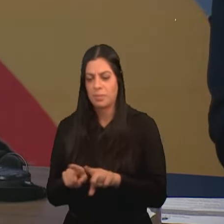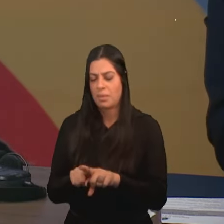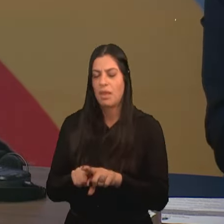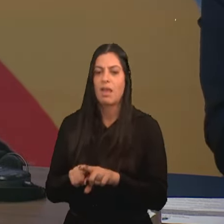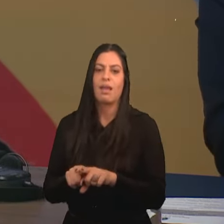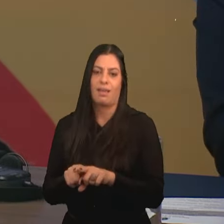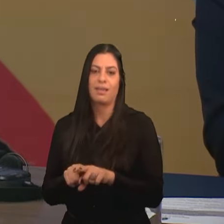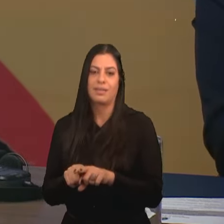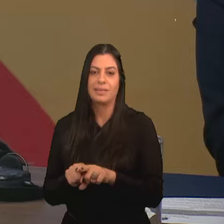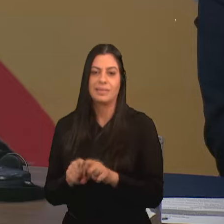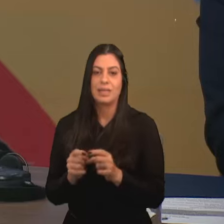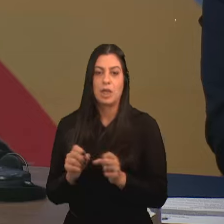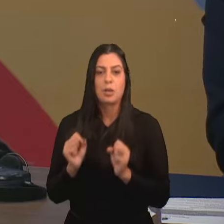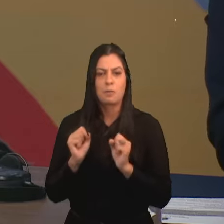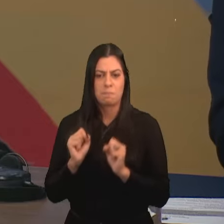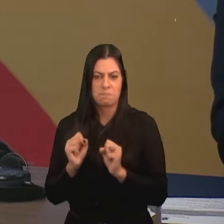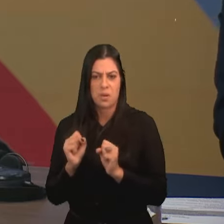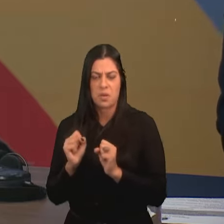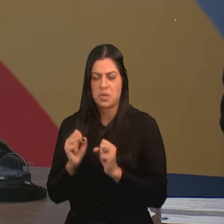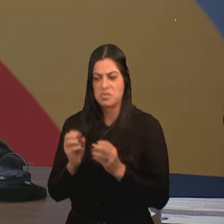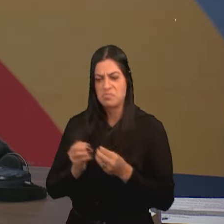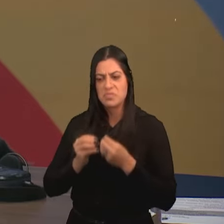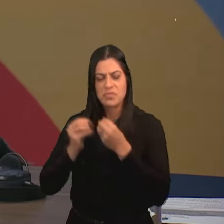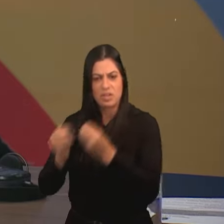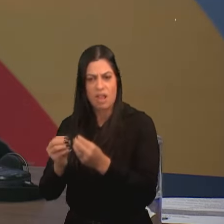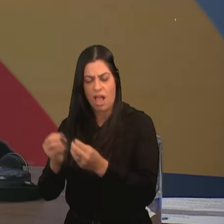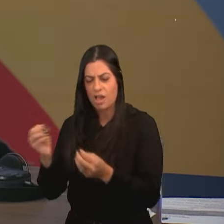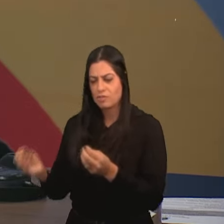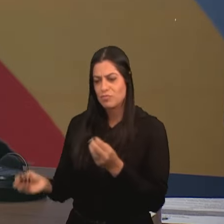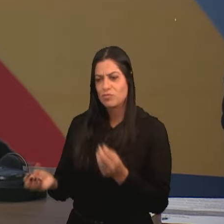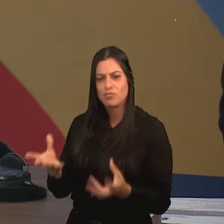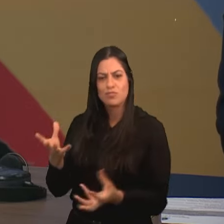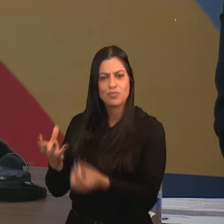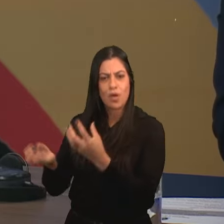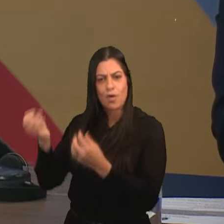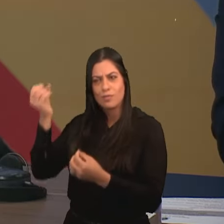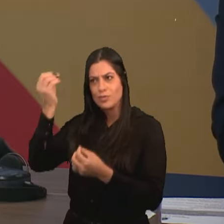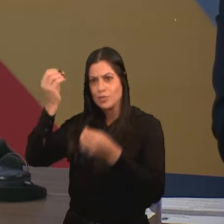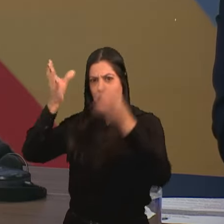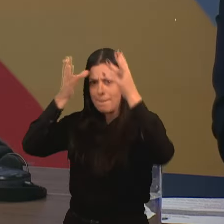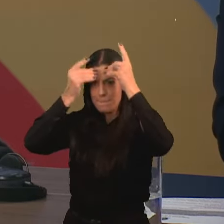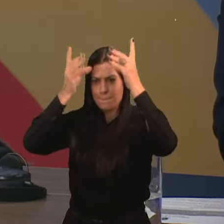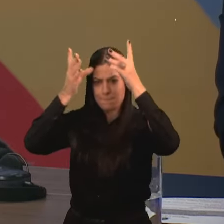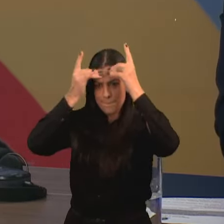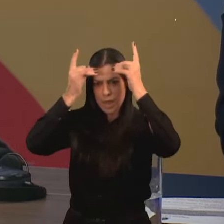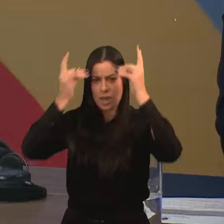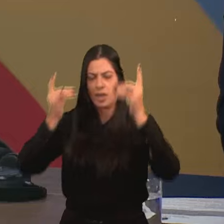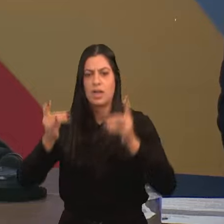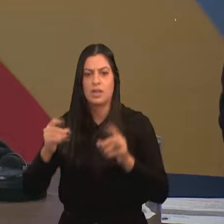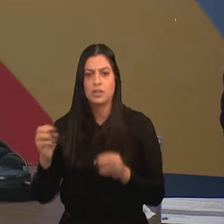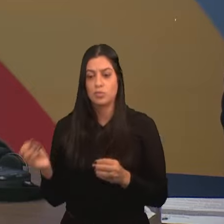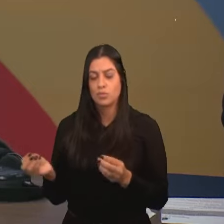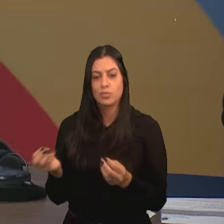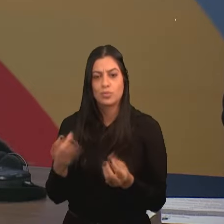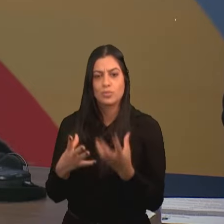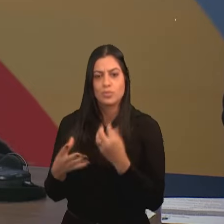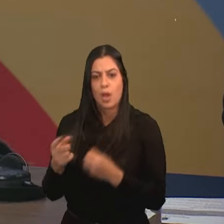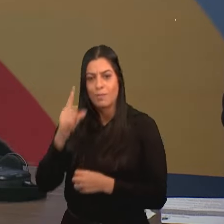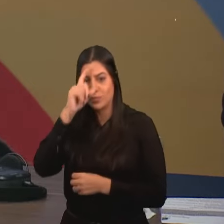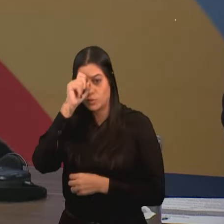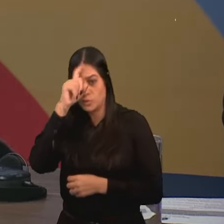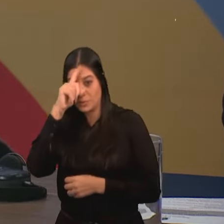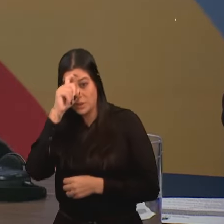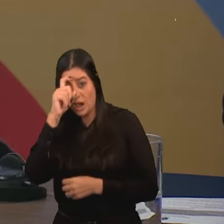su sistema y aquel que puede alimentar y enriquecer con nuevos datos esos sistemas, hasta la punta, aquel que va a